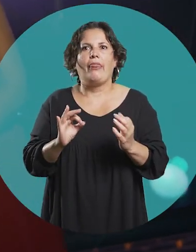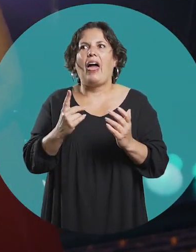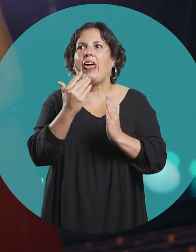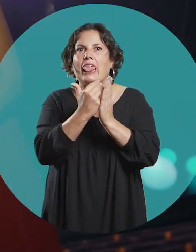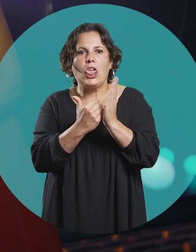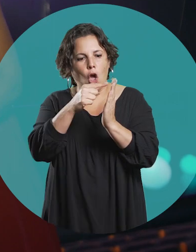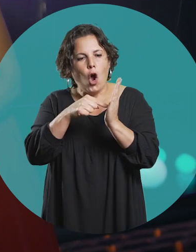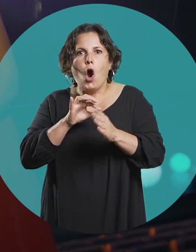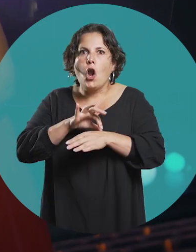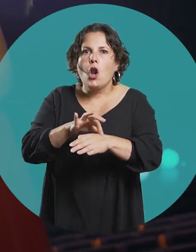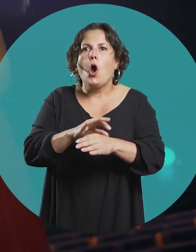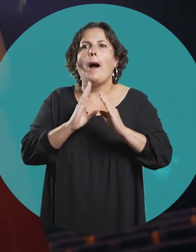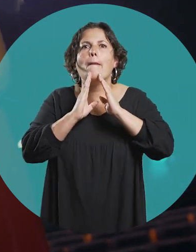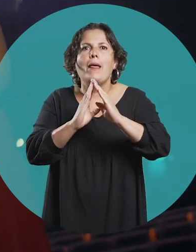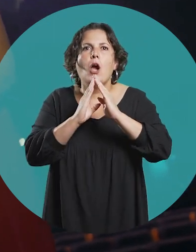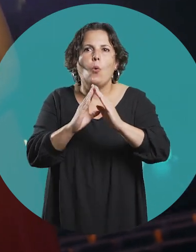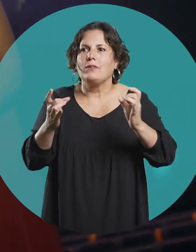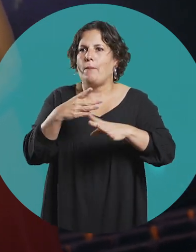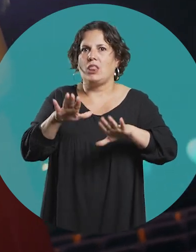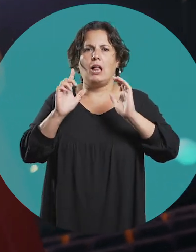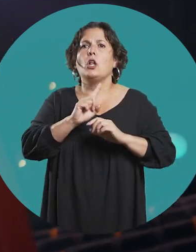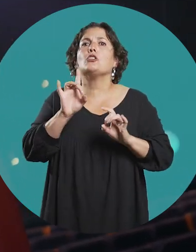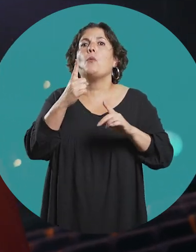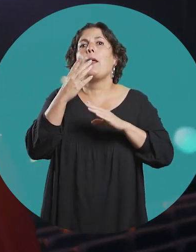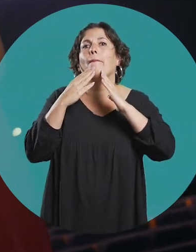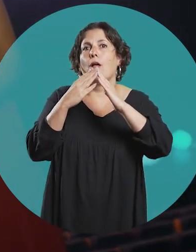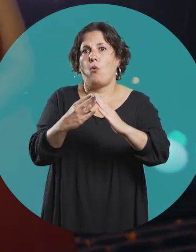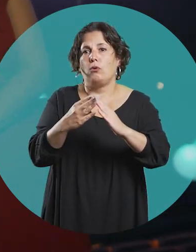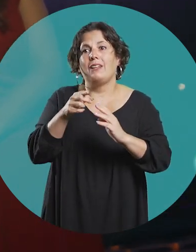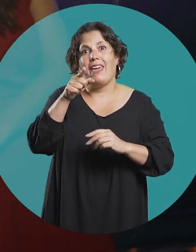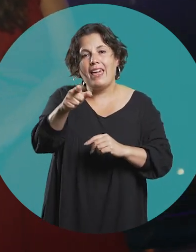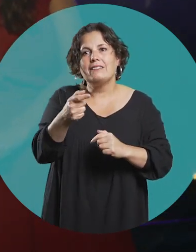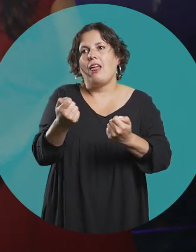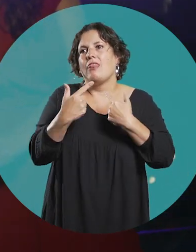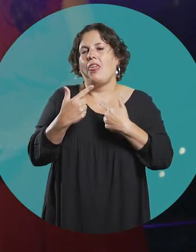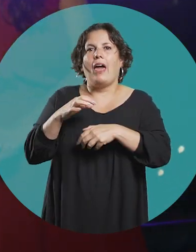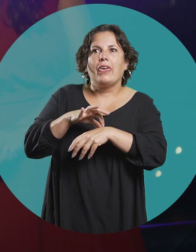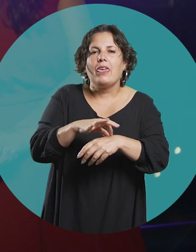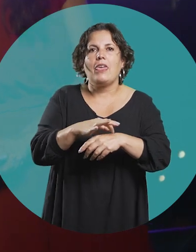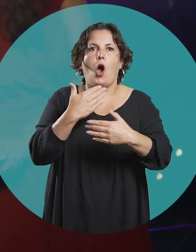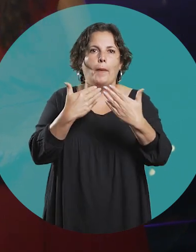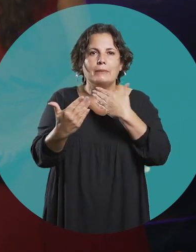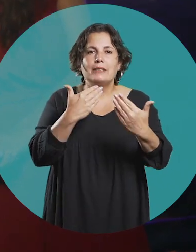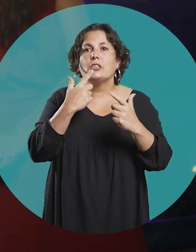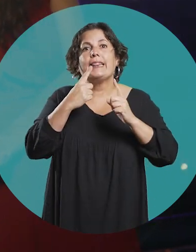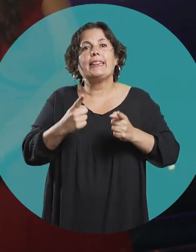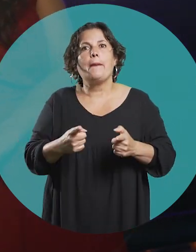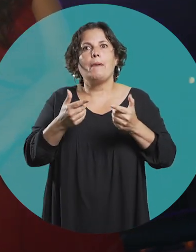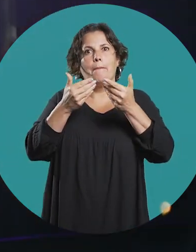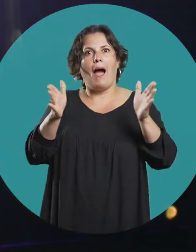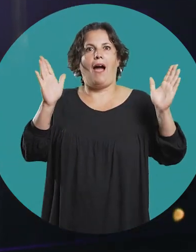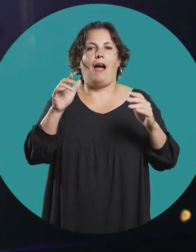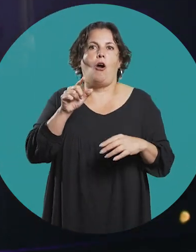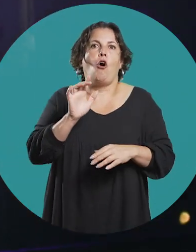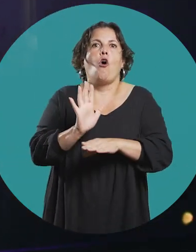un guión, no hay preguntas predefinidas, solo una, que es la que nos guía en la conversación y es también el punto de partida,